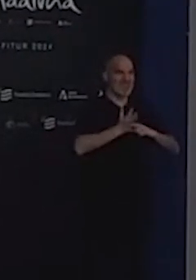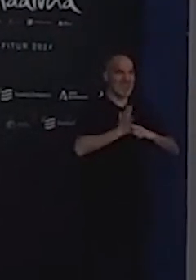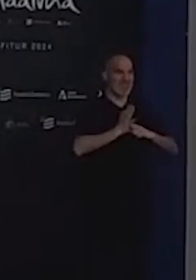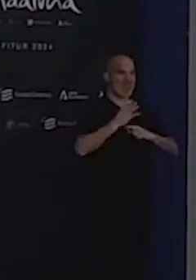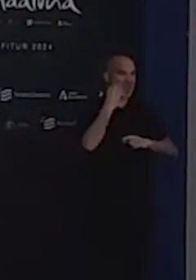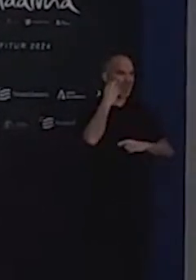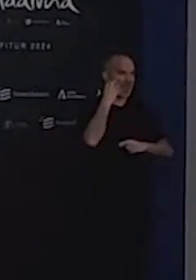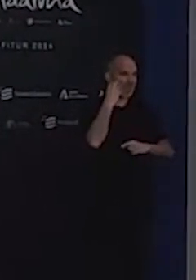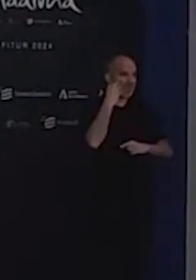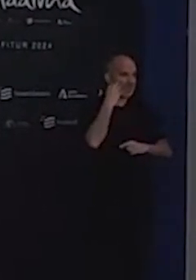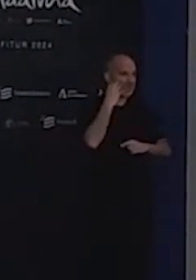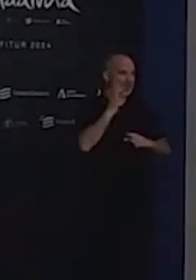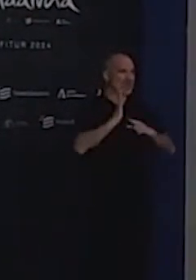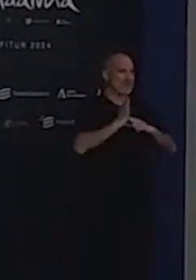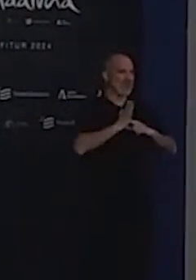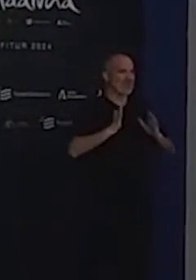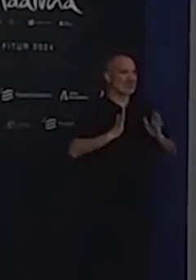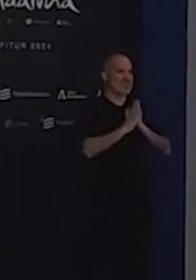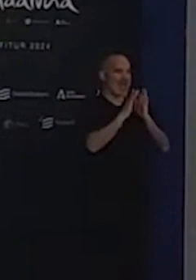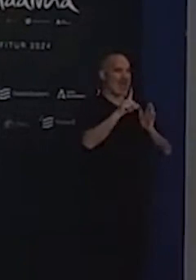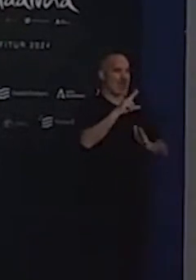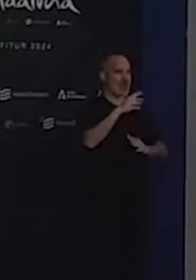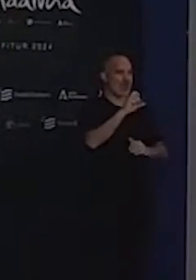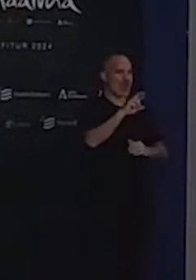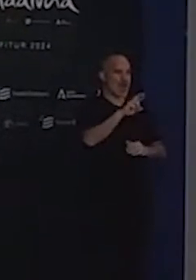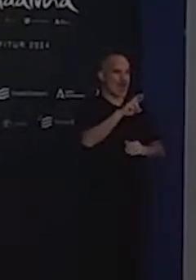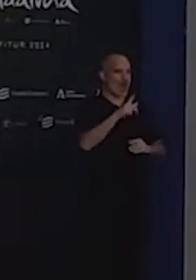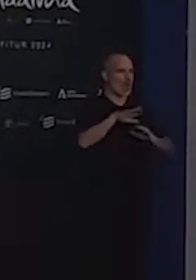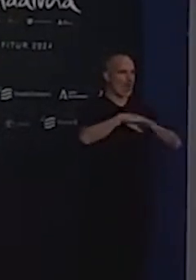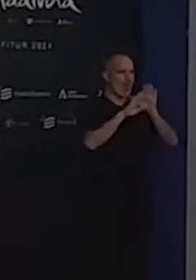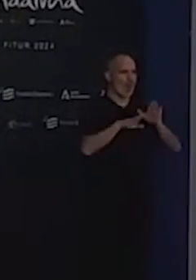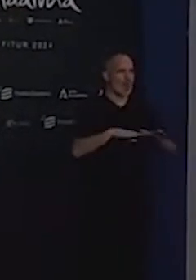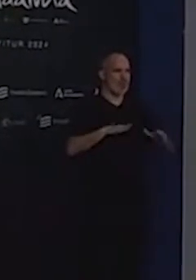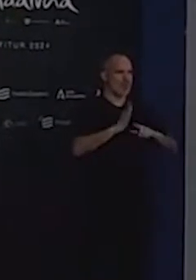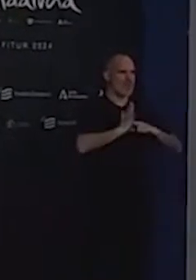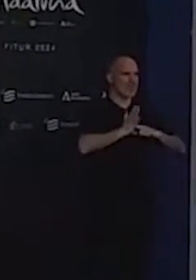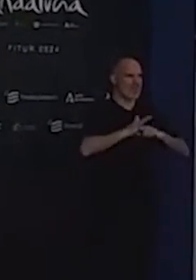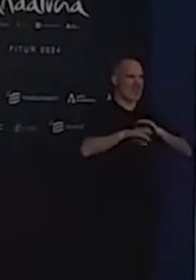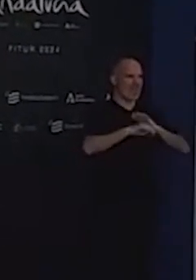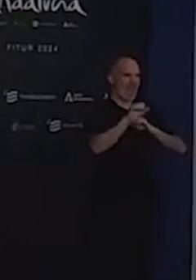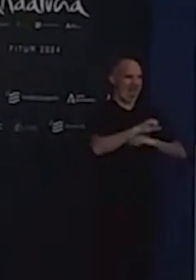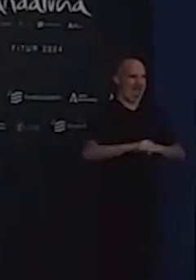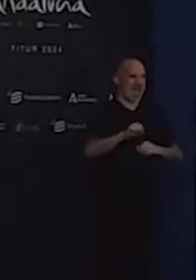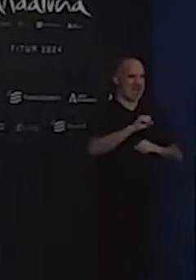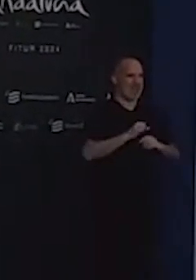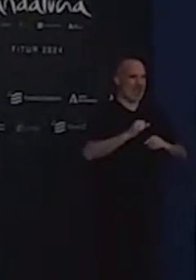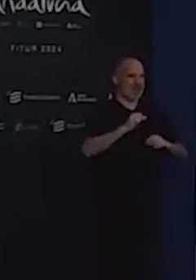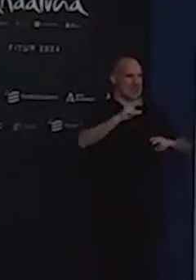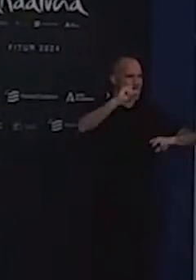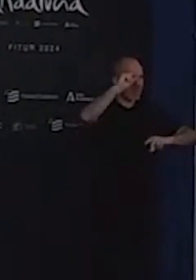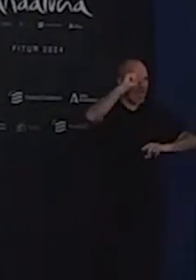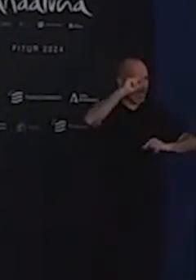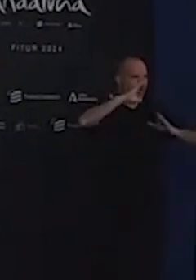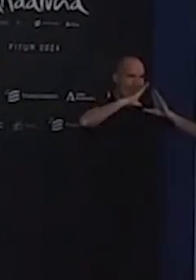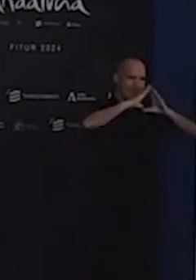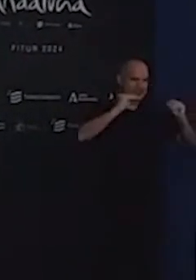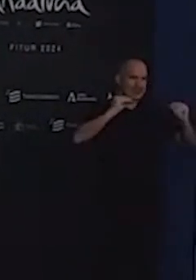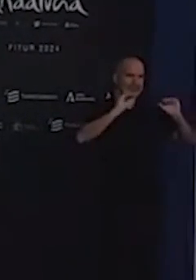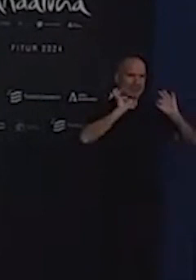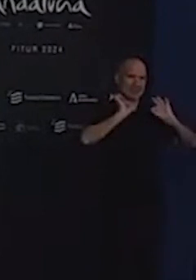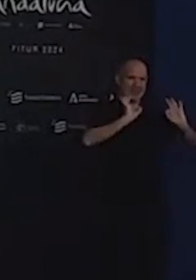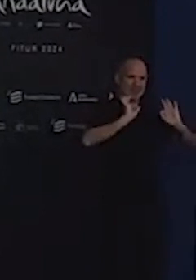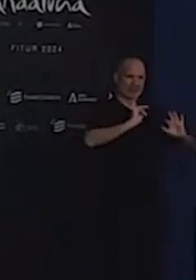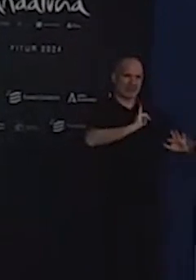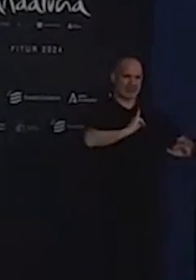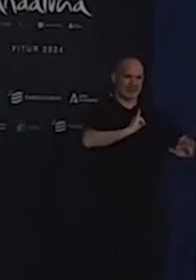de Jaén, la Feria de Sanlúcar, la última feria del año. Una feria andaluza, flamenca, propia, con